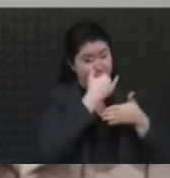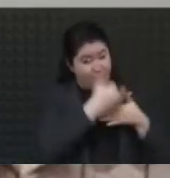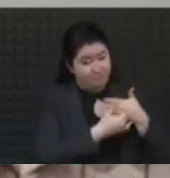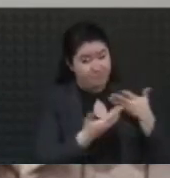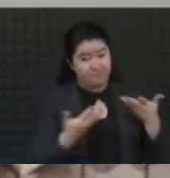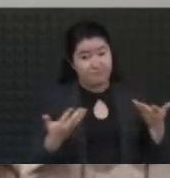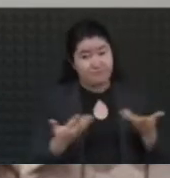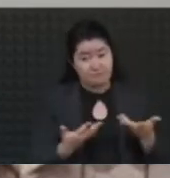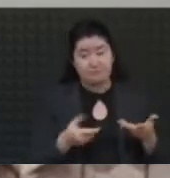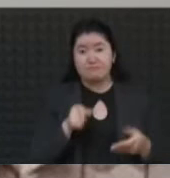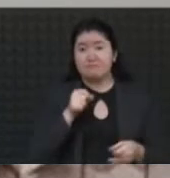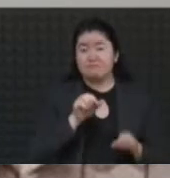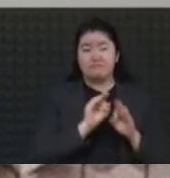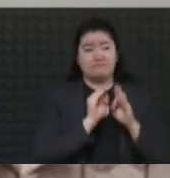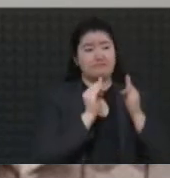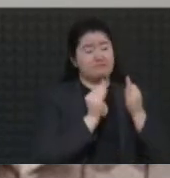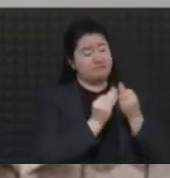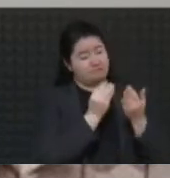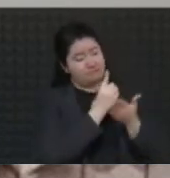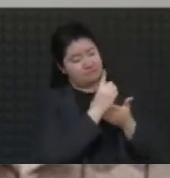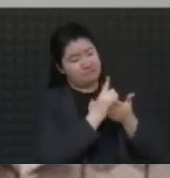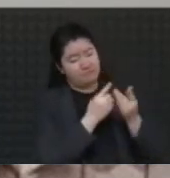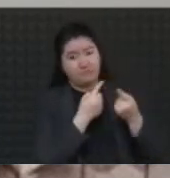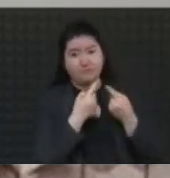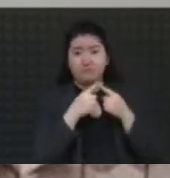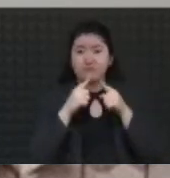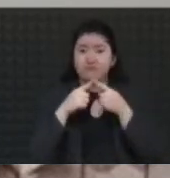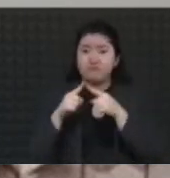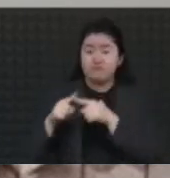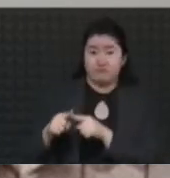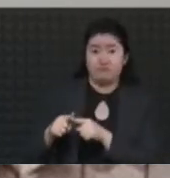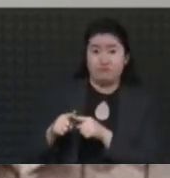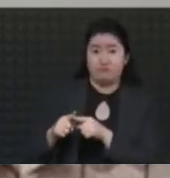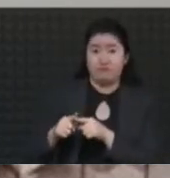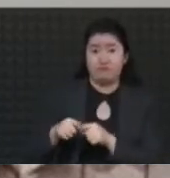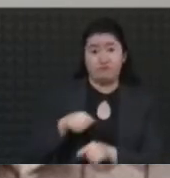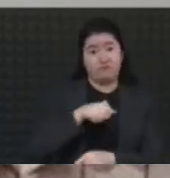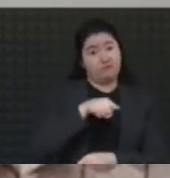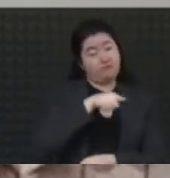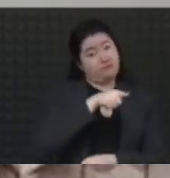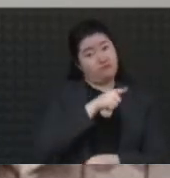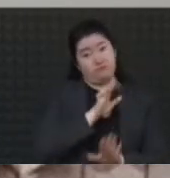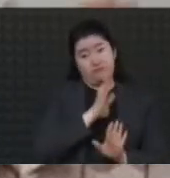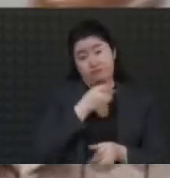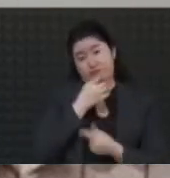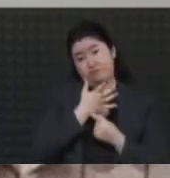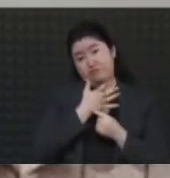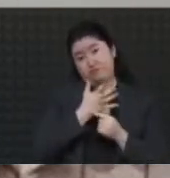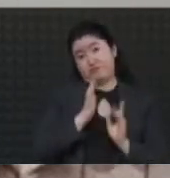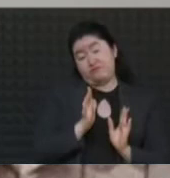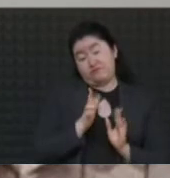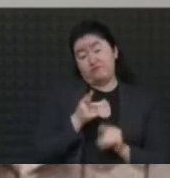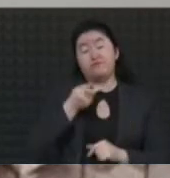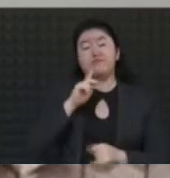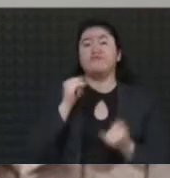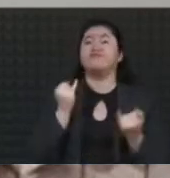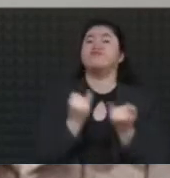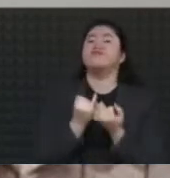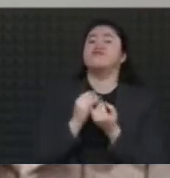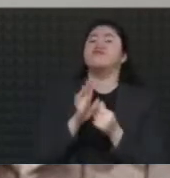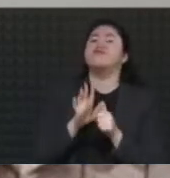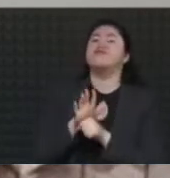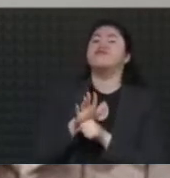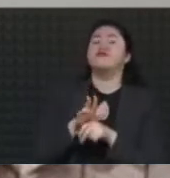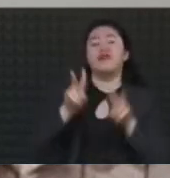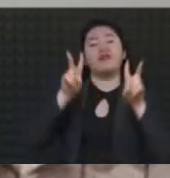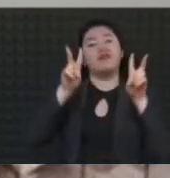hicieron una cantidad de modelos muy importantes. Esta es la conclusión que ellos tienen. Y hay otra parte que tiene que ver con lo penal. En